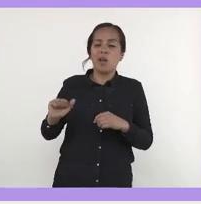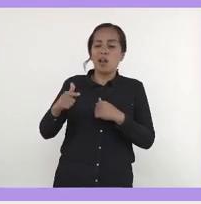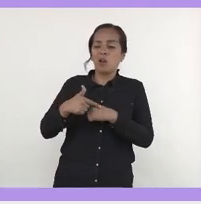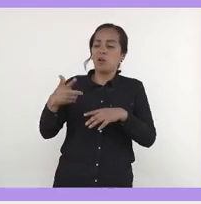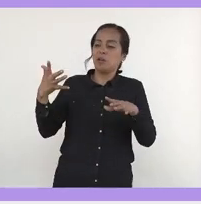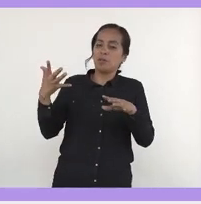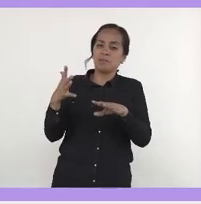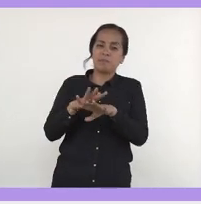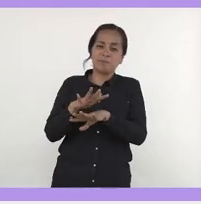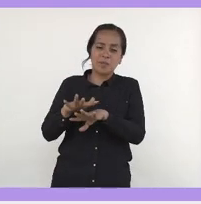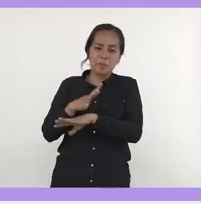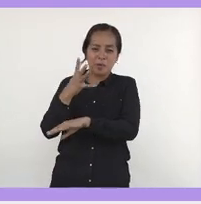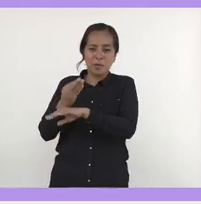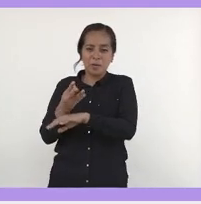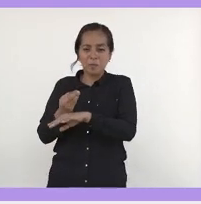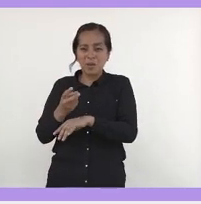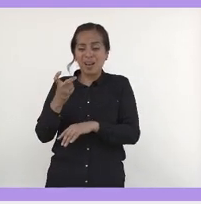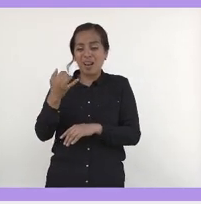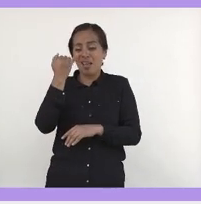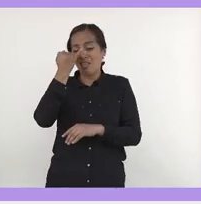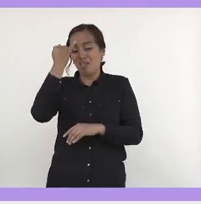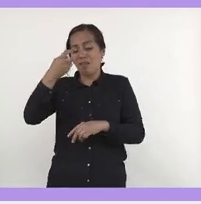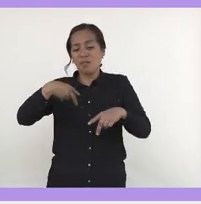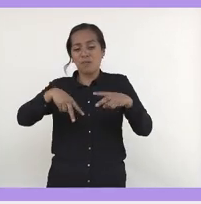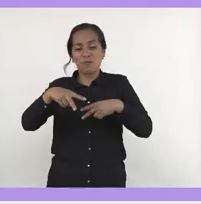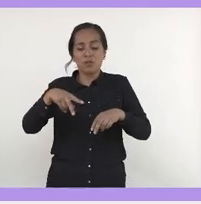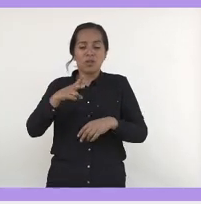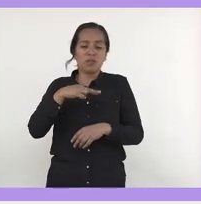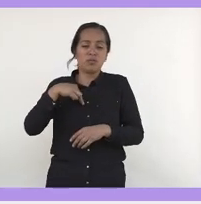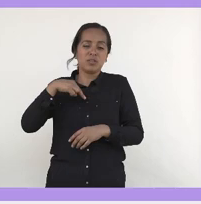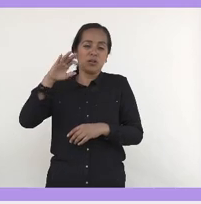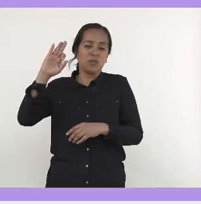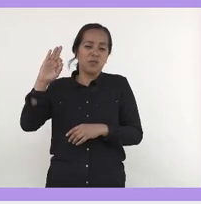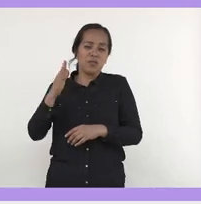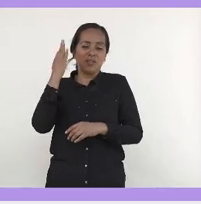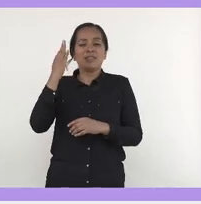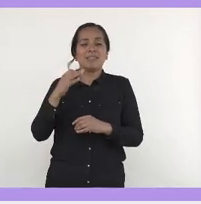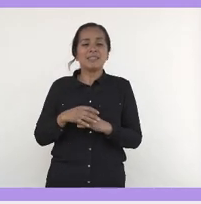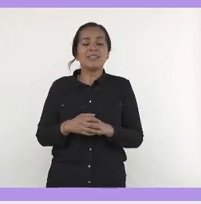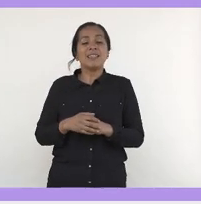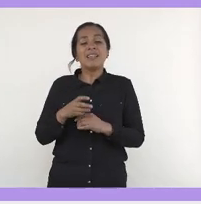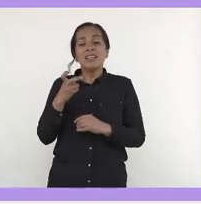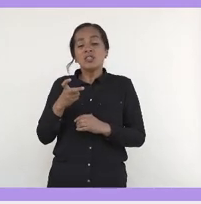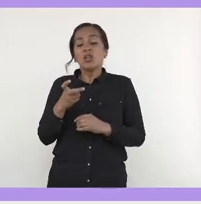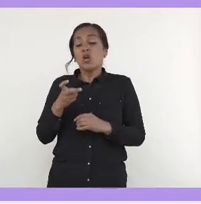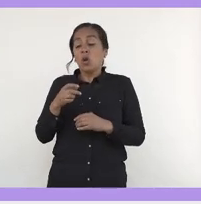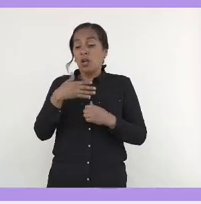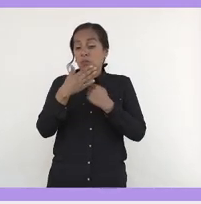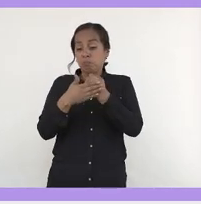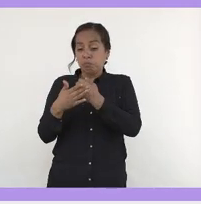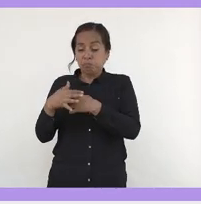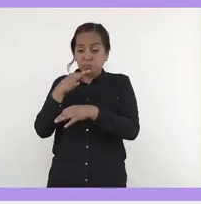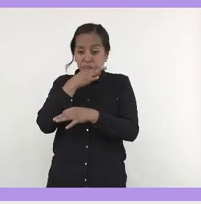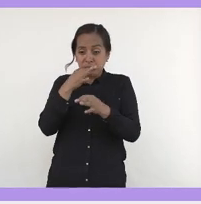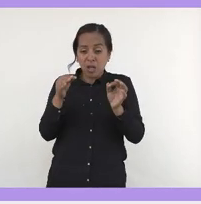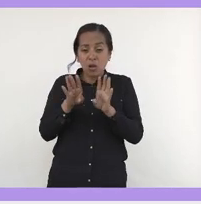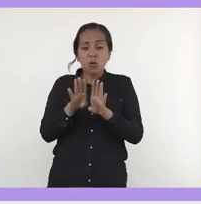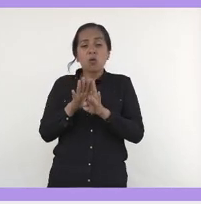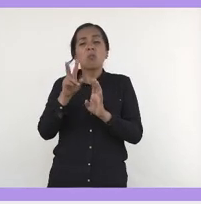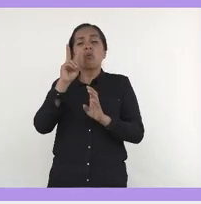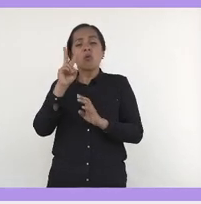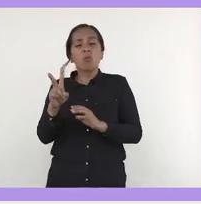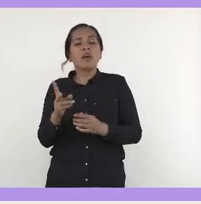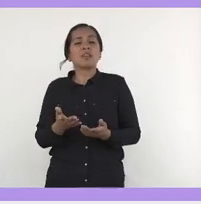en gran medida el el paradigma del fútbol en nuestra confederación puntualmente lo que lo que se ha anunciado cómo lo ven en